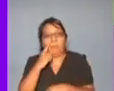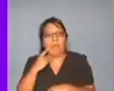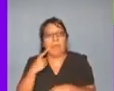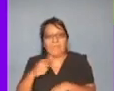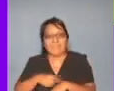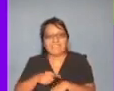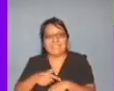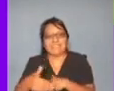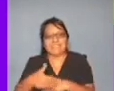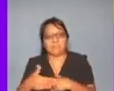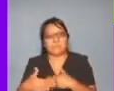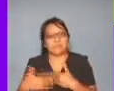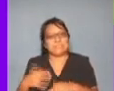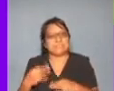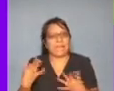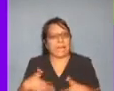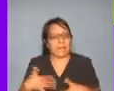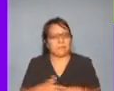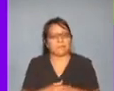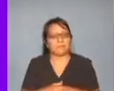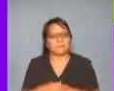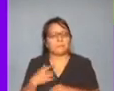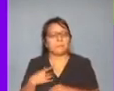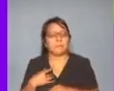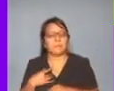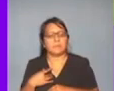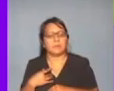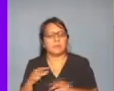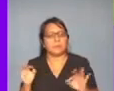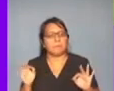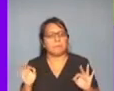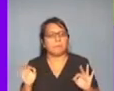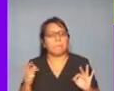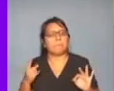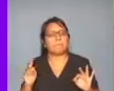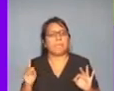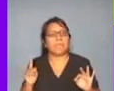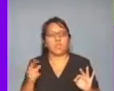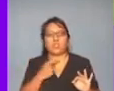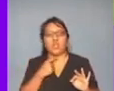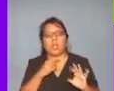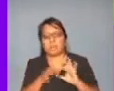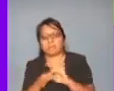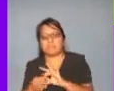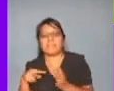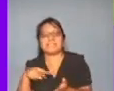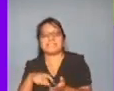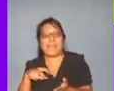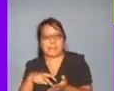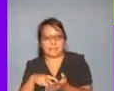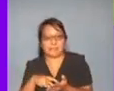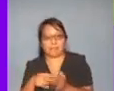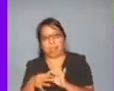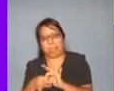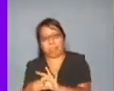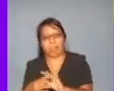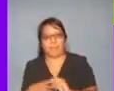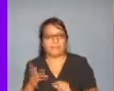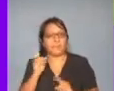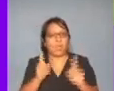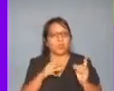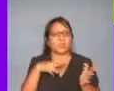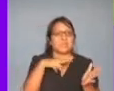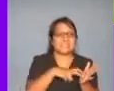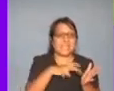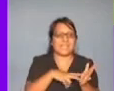está caro, pero bueno, ya hemos logrado no tener que depender tanto de Salta. Uno cuando hoy busca un vuelo desde Salta, un